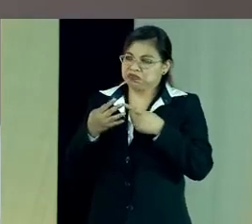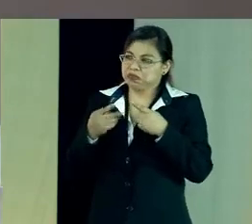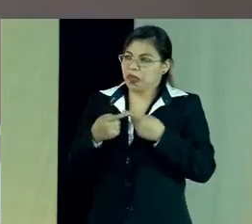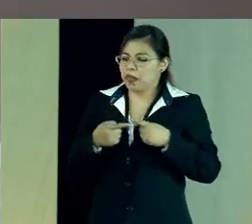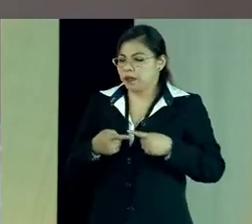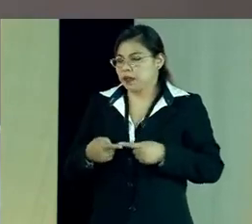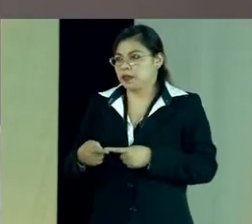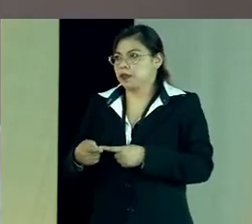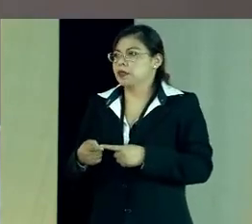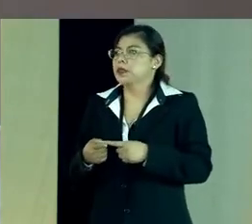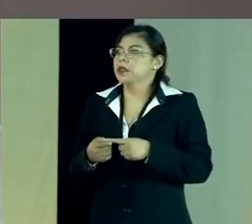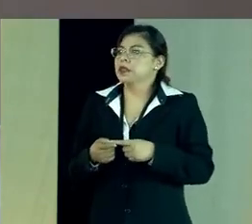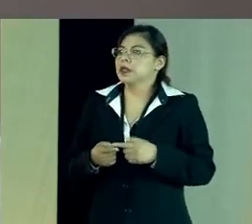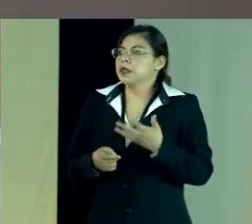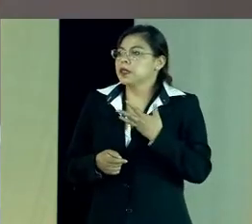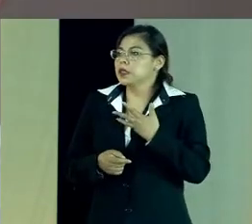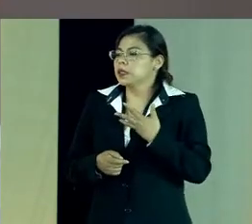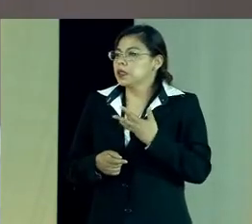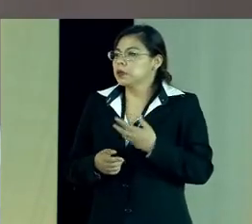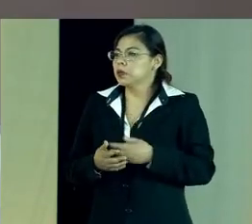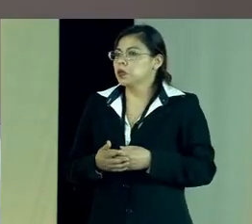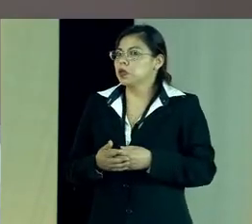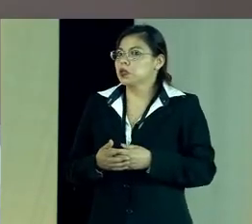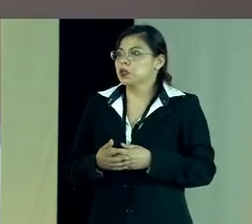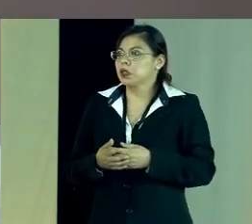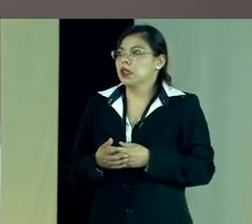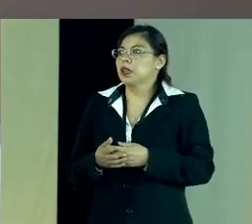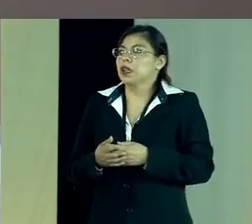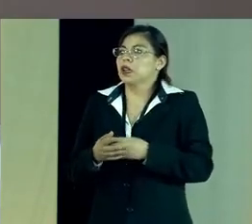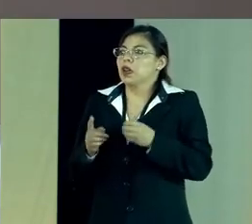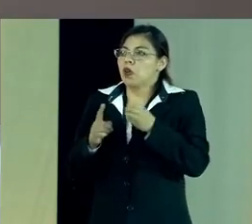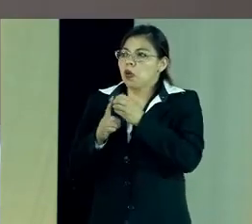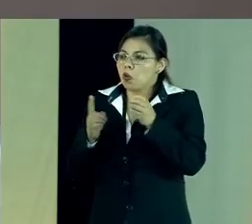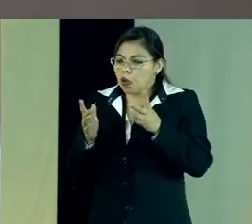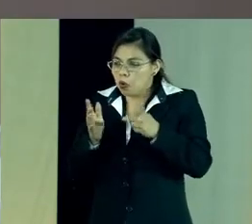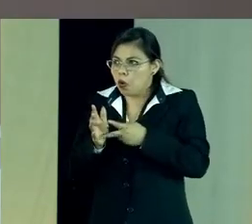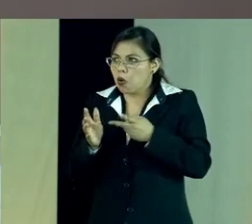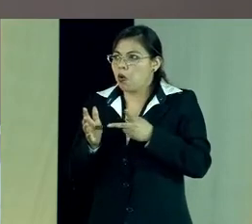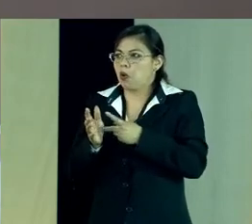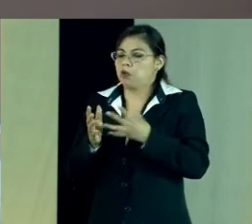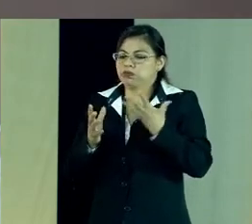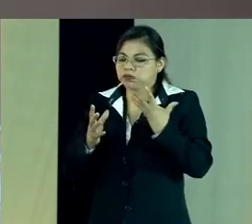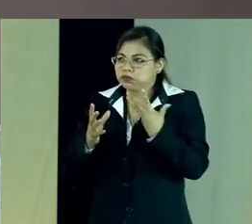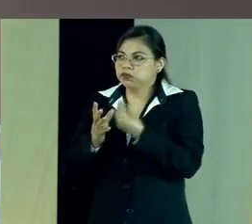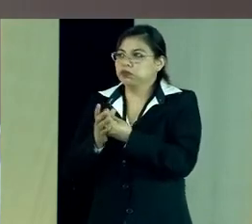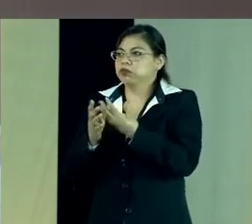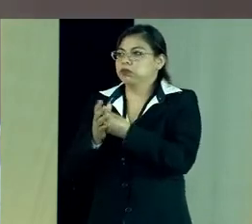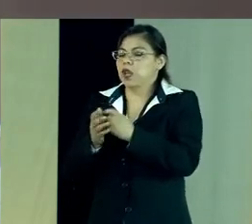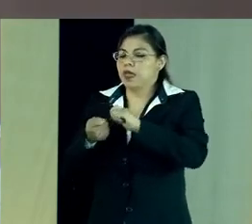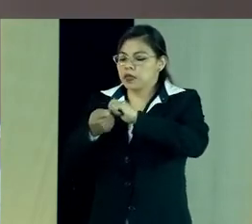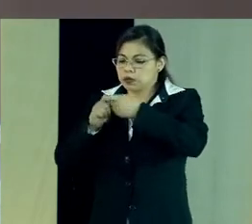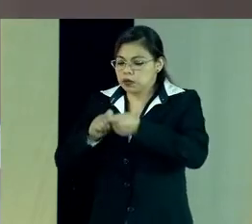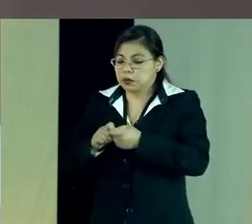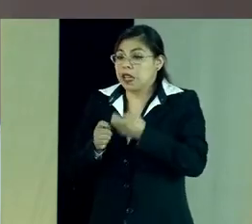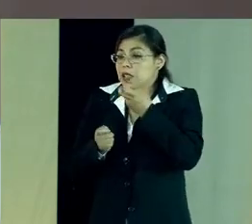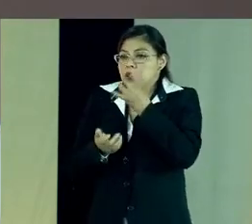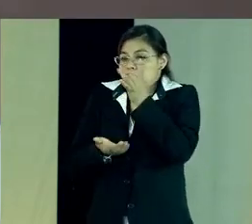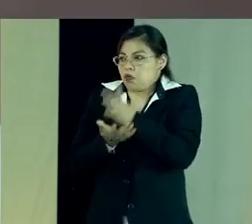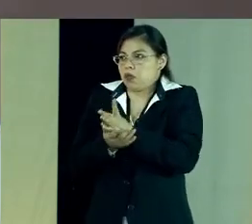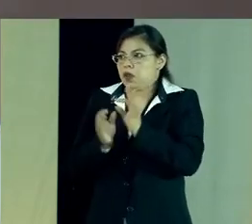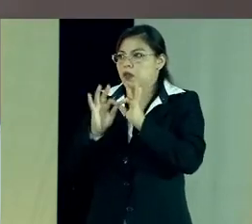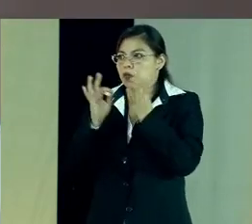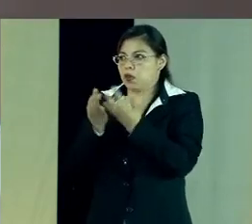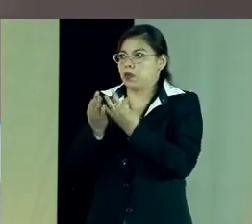pero tenemos que reformar la sociedad transformarla eso único manera